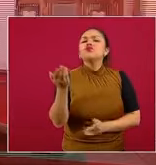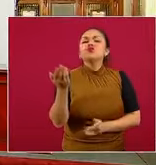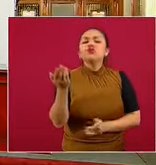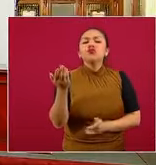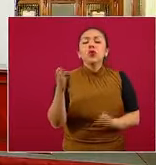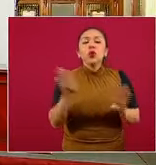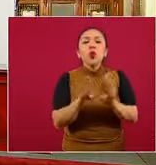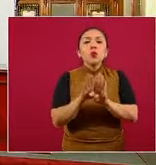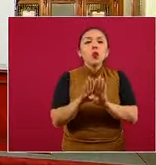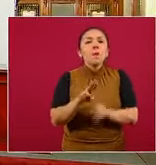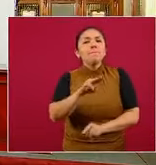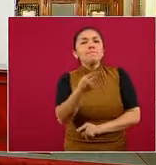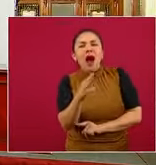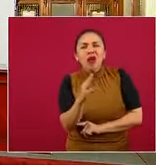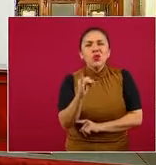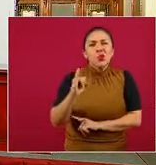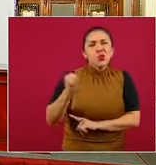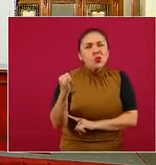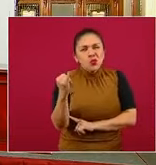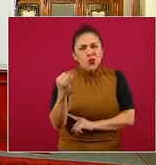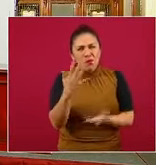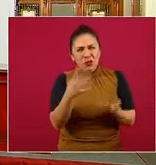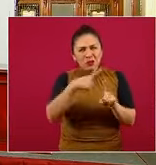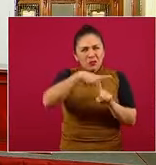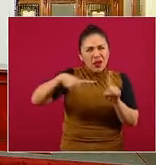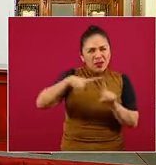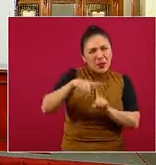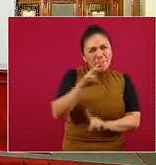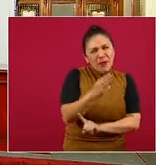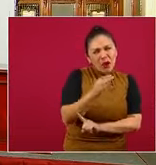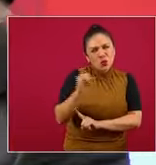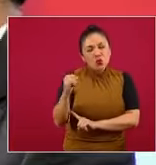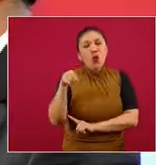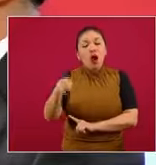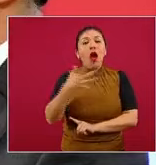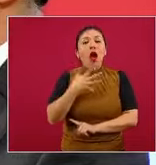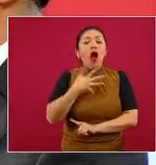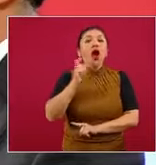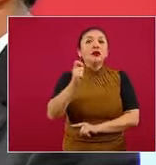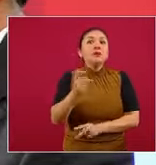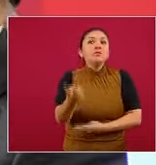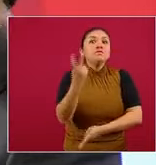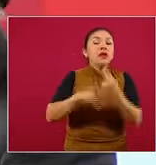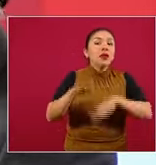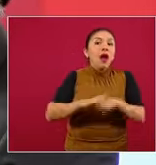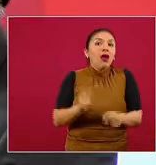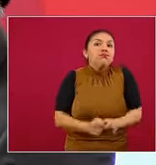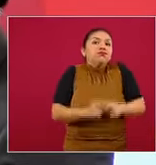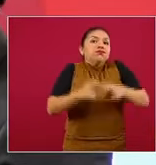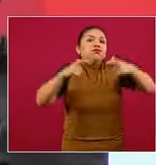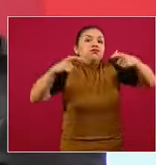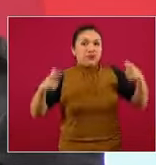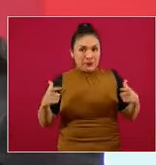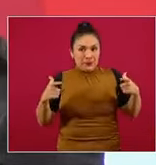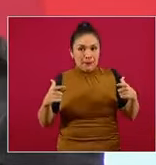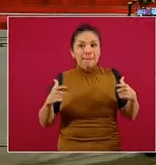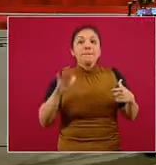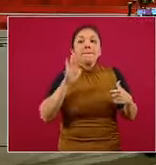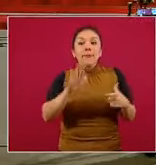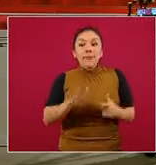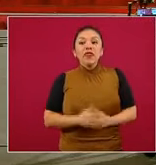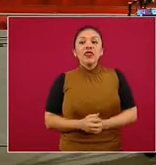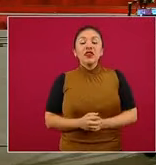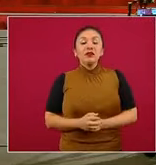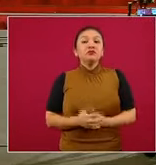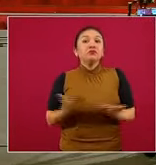en mayo, junio, más o menos en la intermedio de mayo o junio, cuando estábamos en la fase de ascenso. ¿Cuáles son